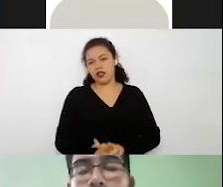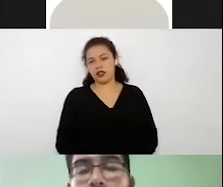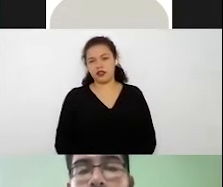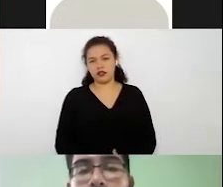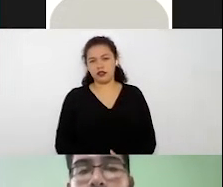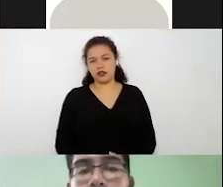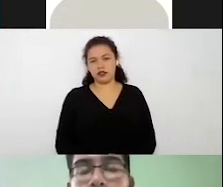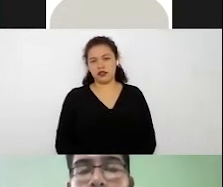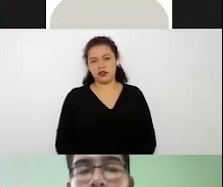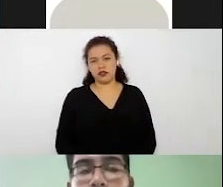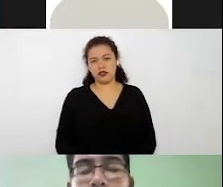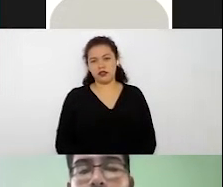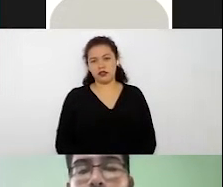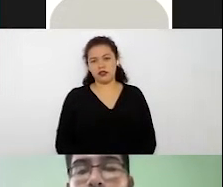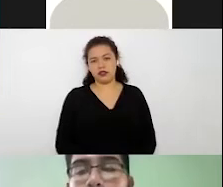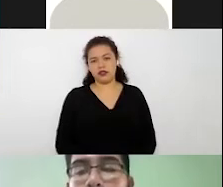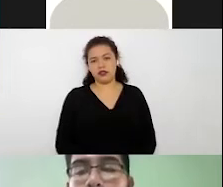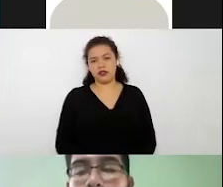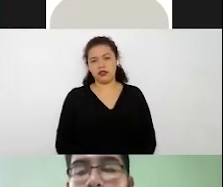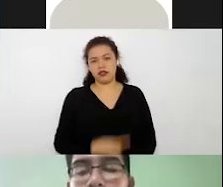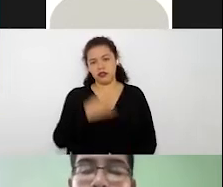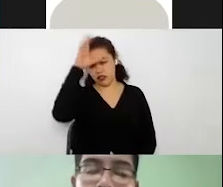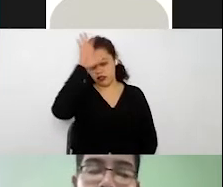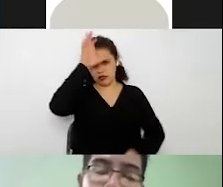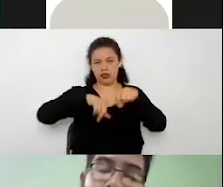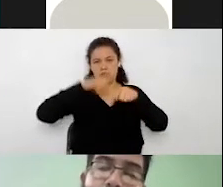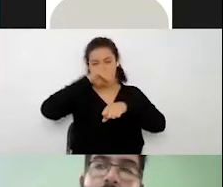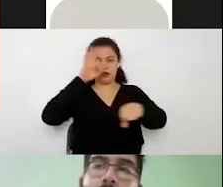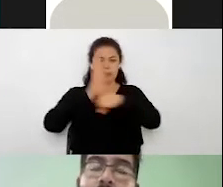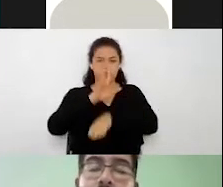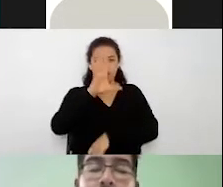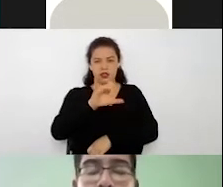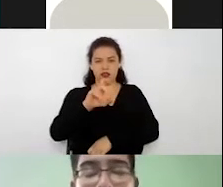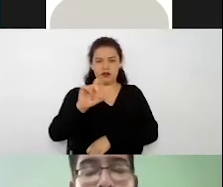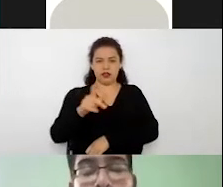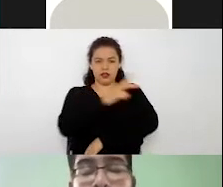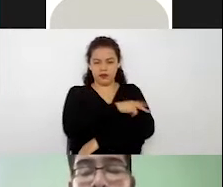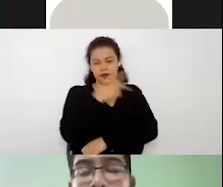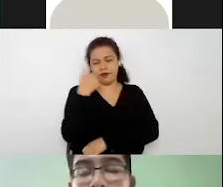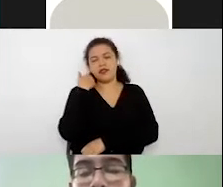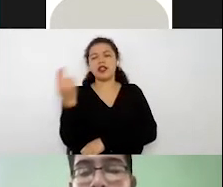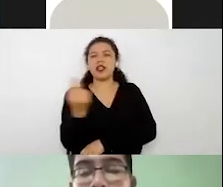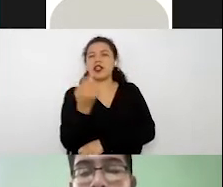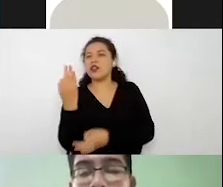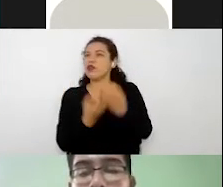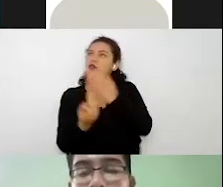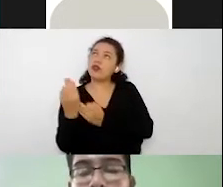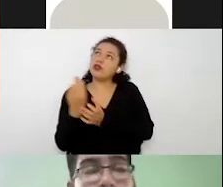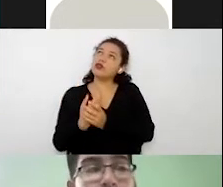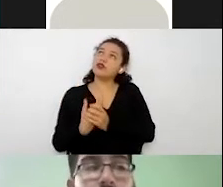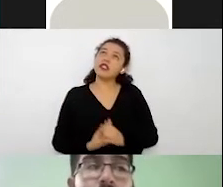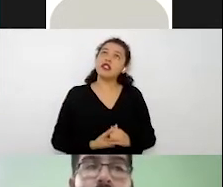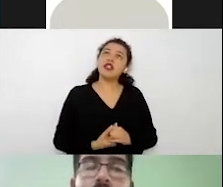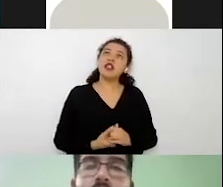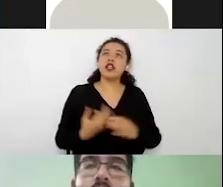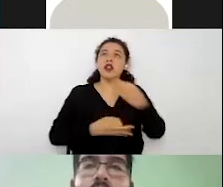todo esto de la cultura de la protección civil, lo que se busca es precisamente todos estar conscientes